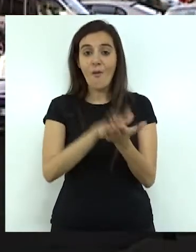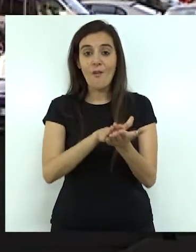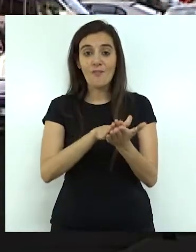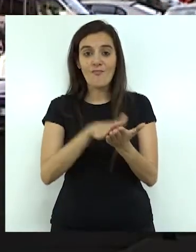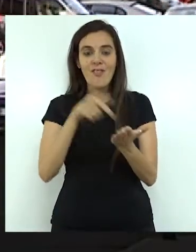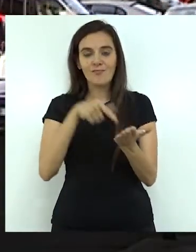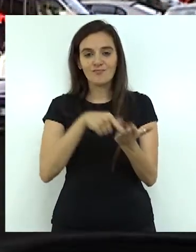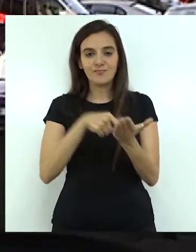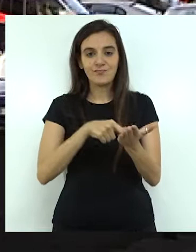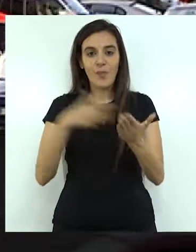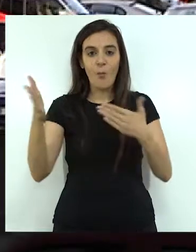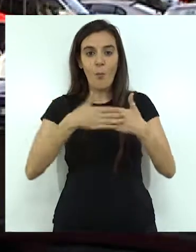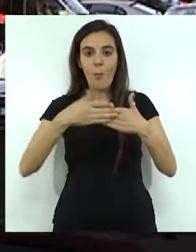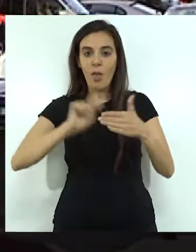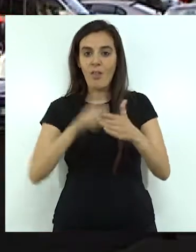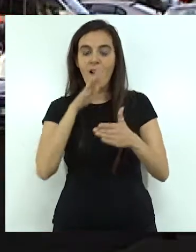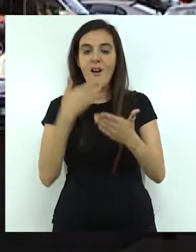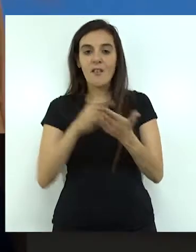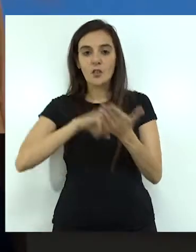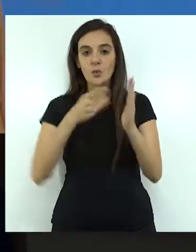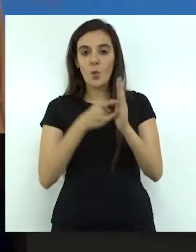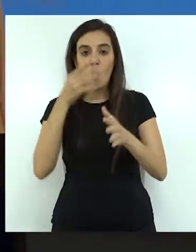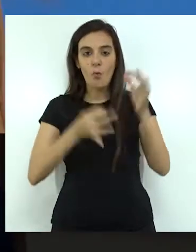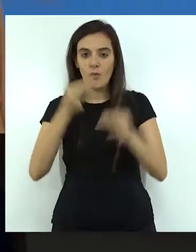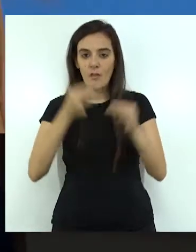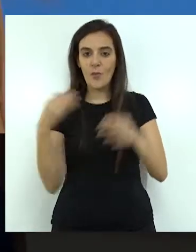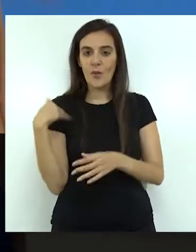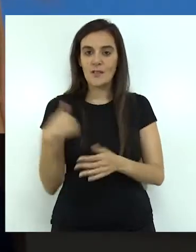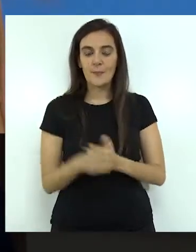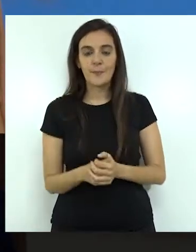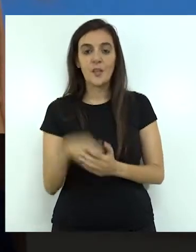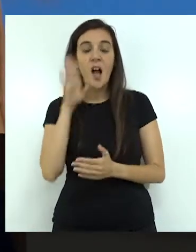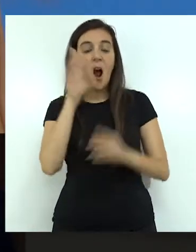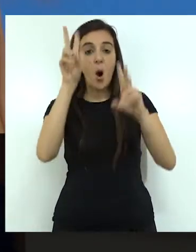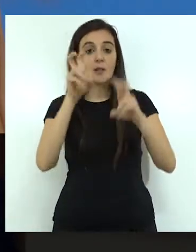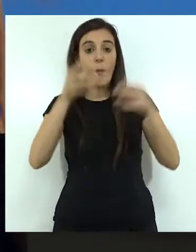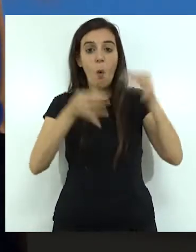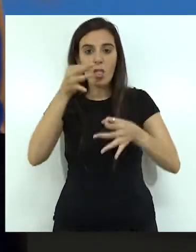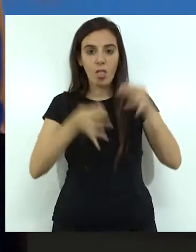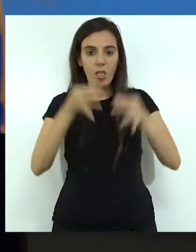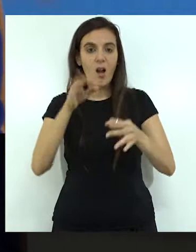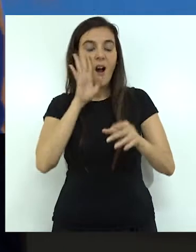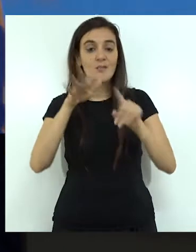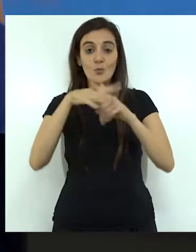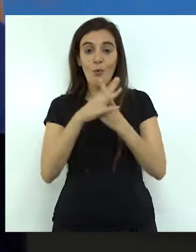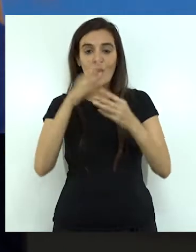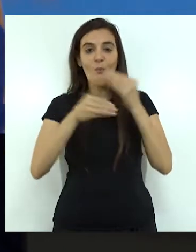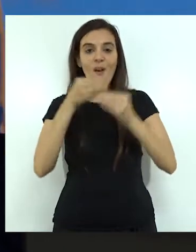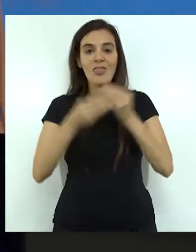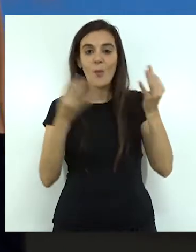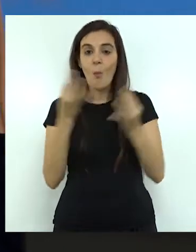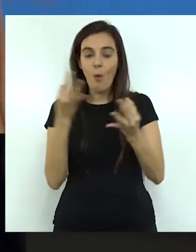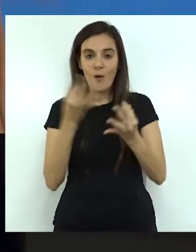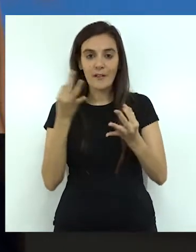hasta que ambos casos se resuelvan judicialmente como es un tema judicial en este caso lo que se hace es que el expediente